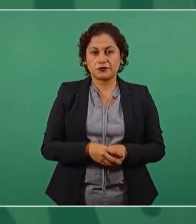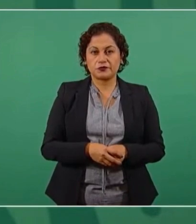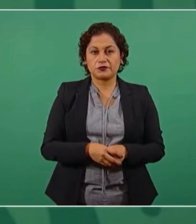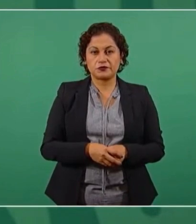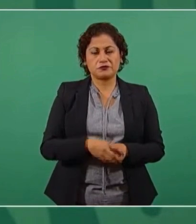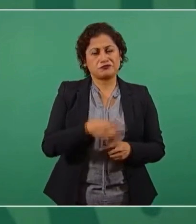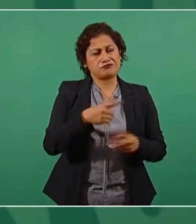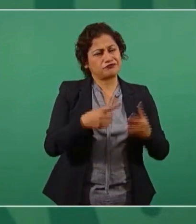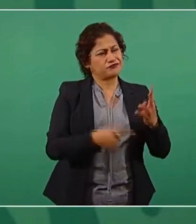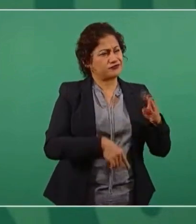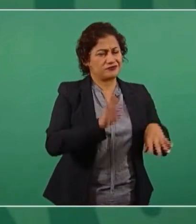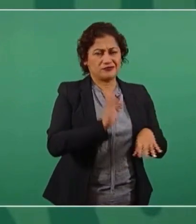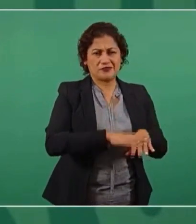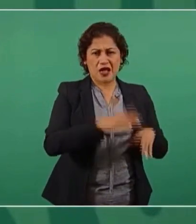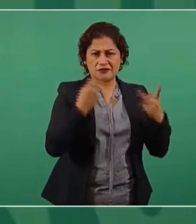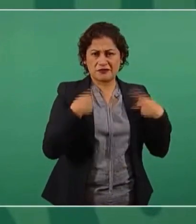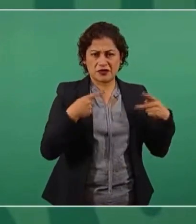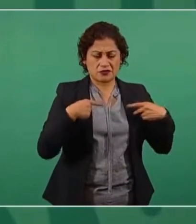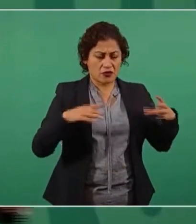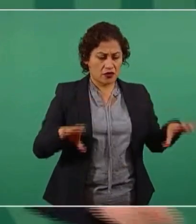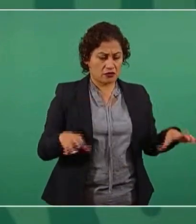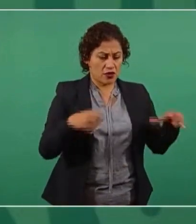y otros,